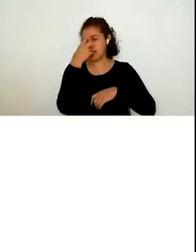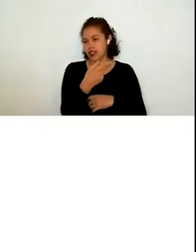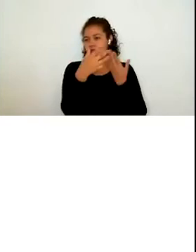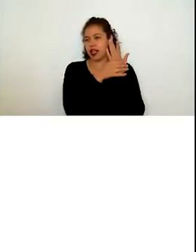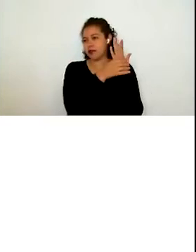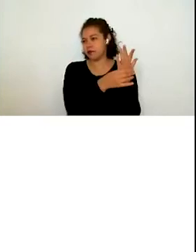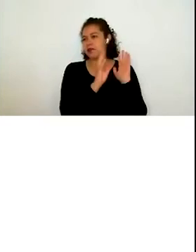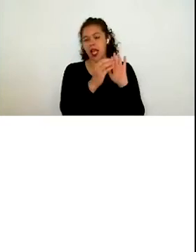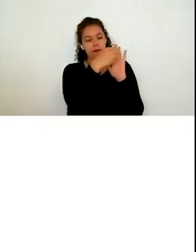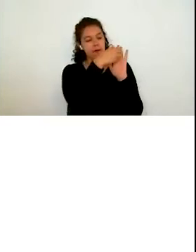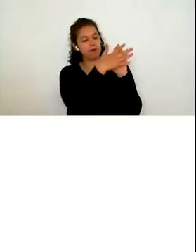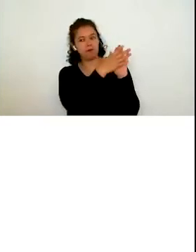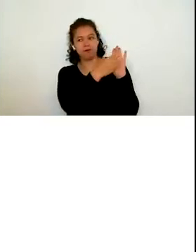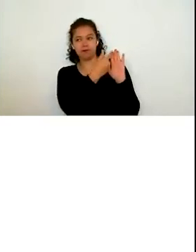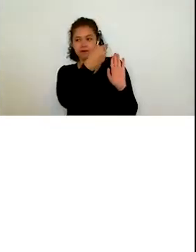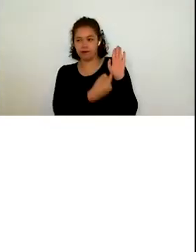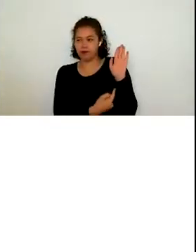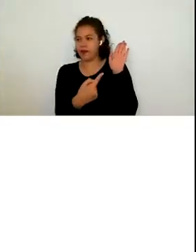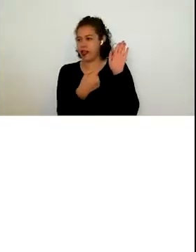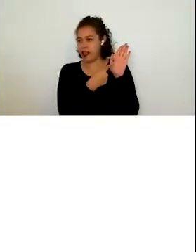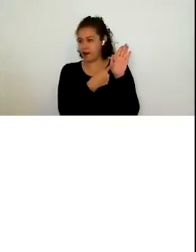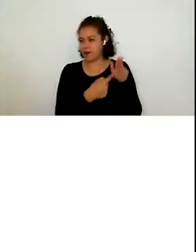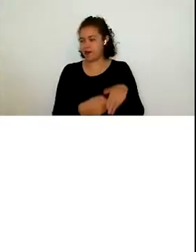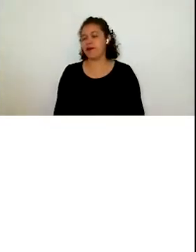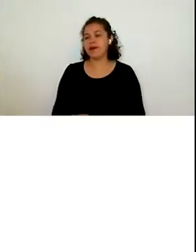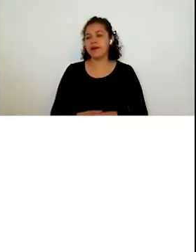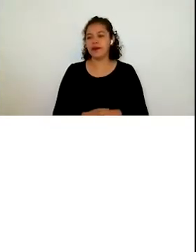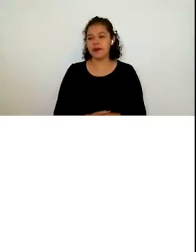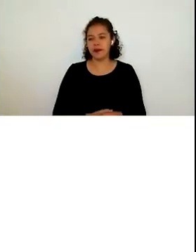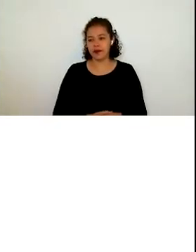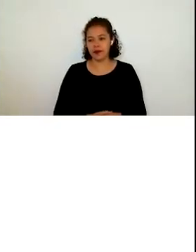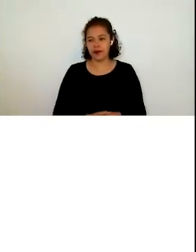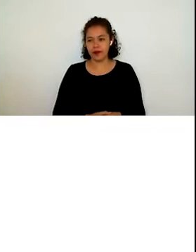está señalado el fundamento de cada una de las actividades.